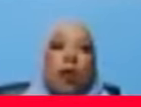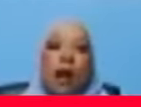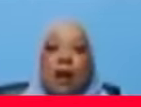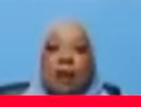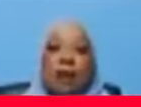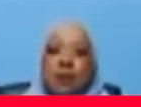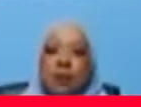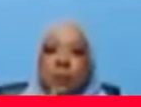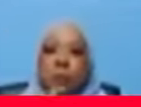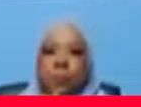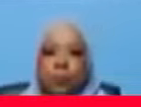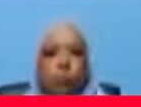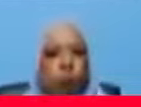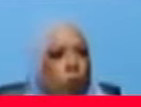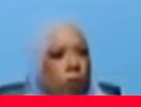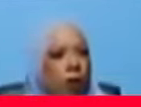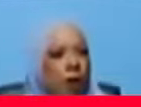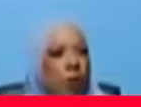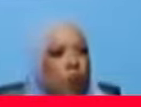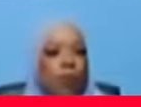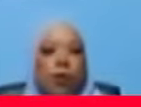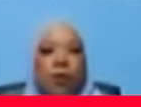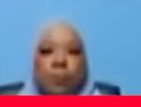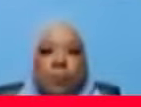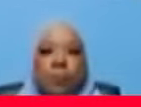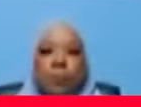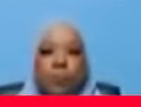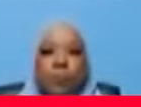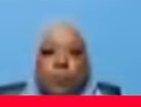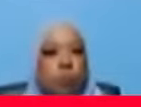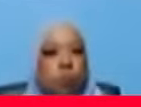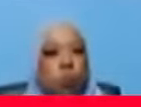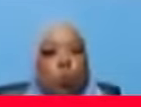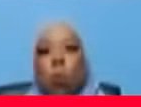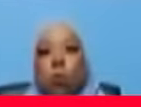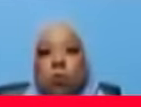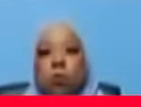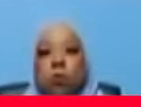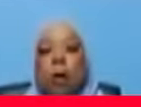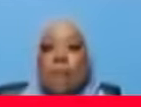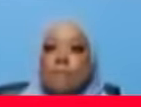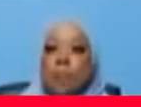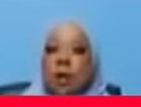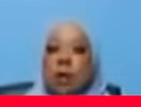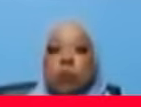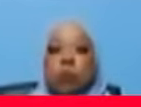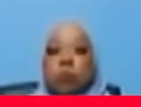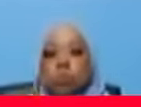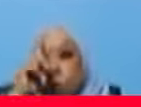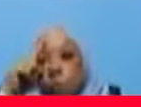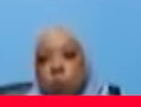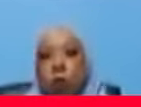¿Tú sacaste un comunicado? ¿Tú? ¿Venezuela dijo algo?